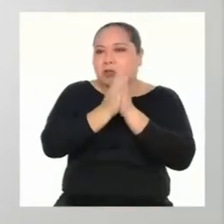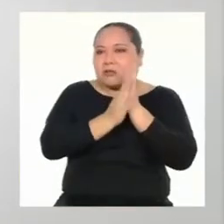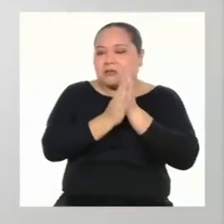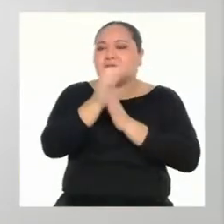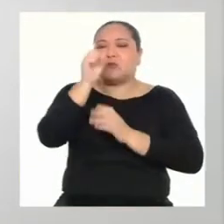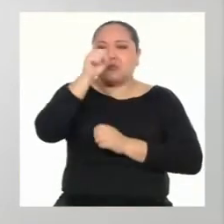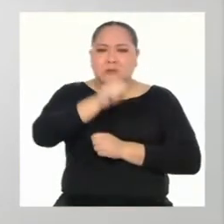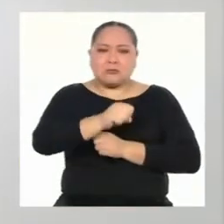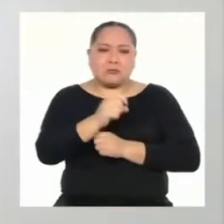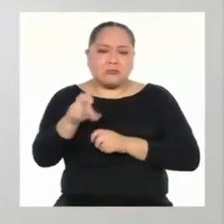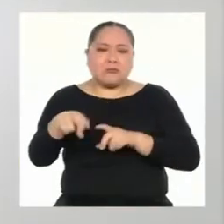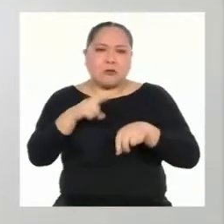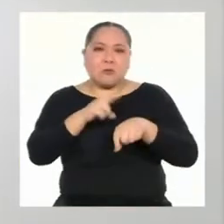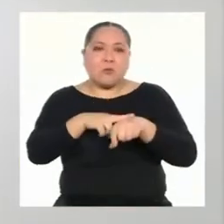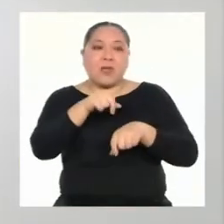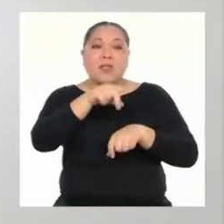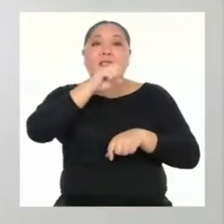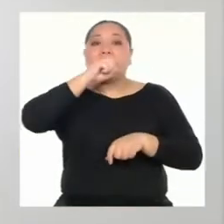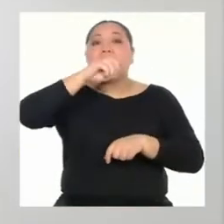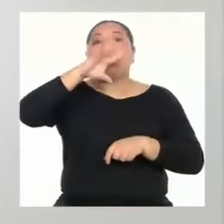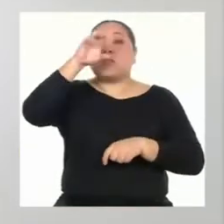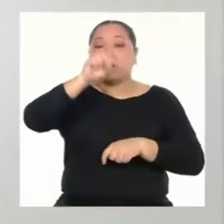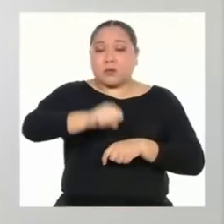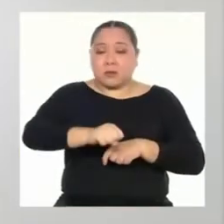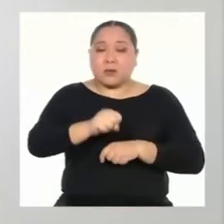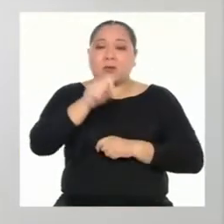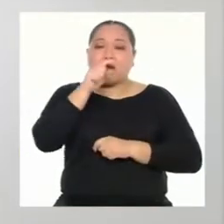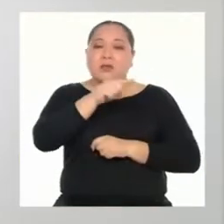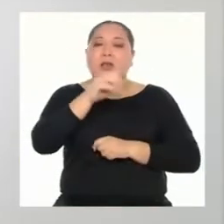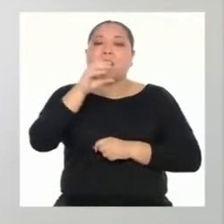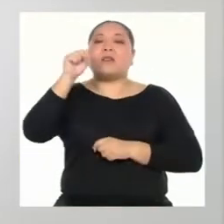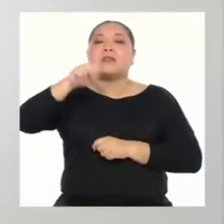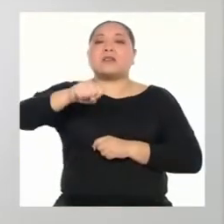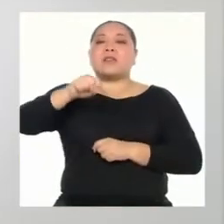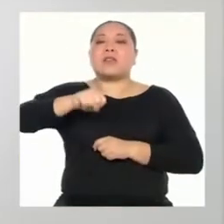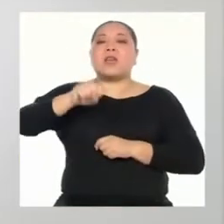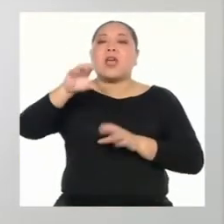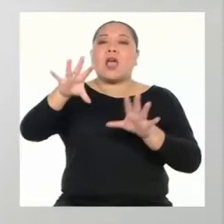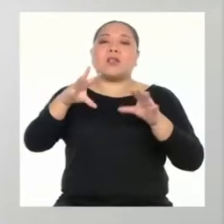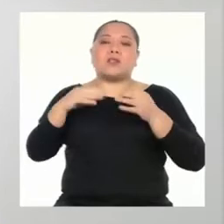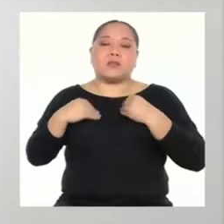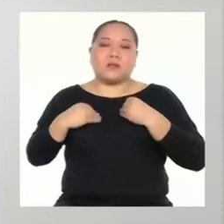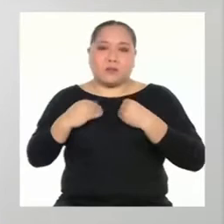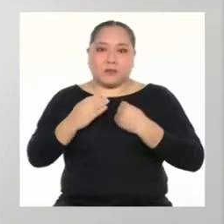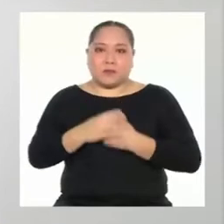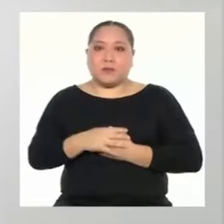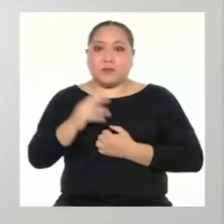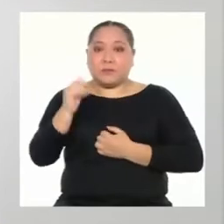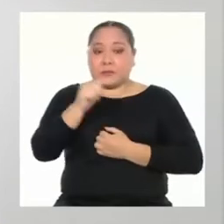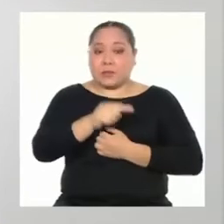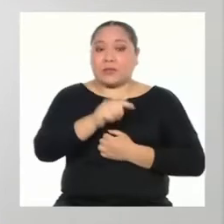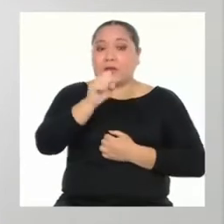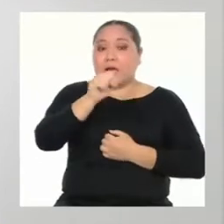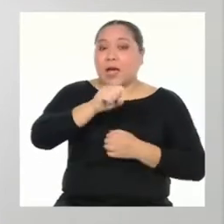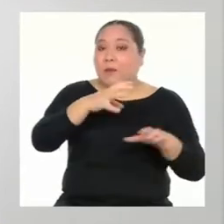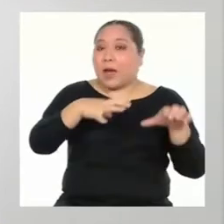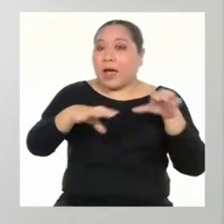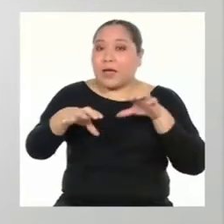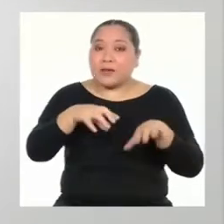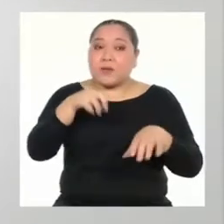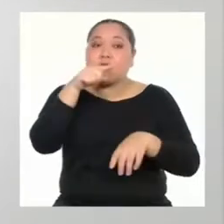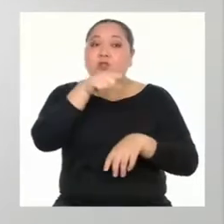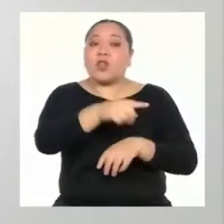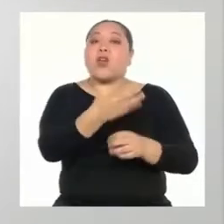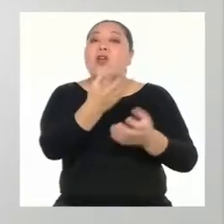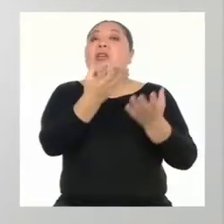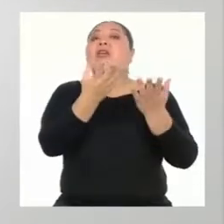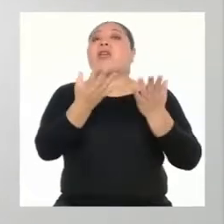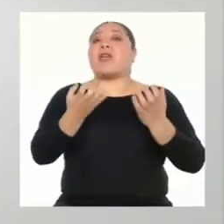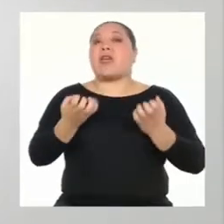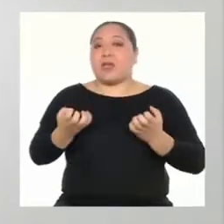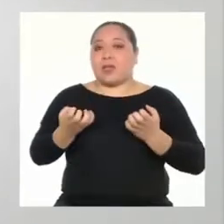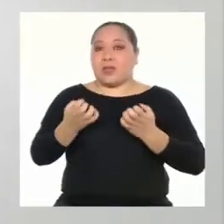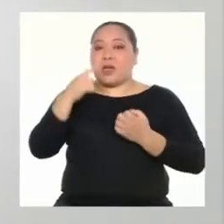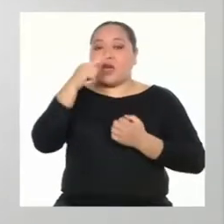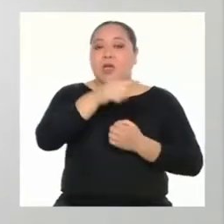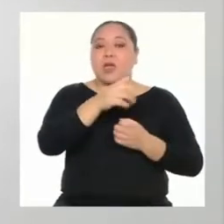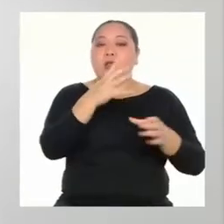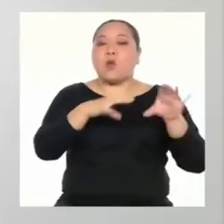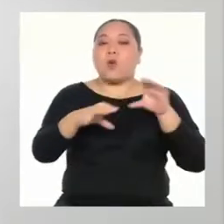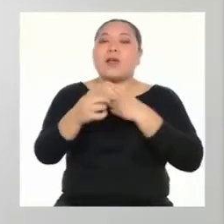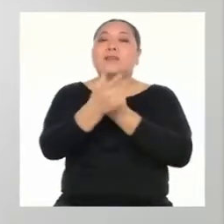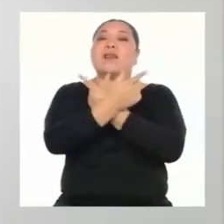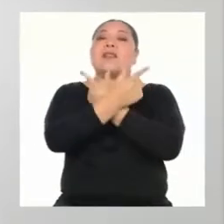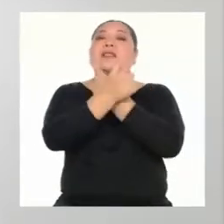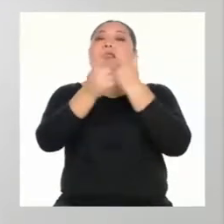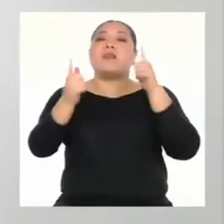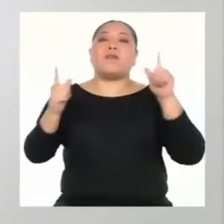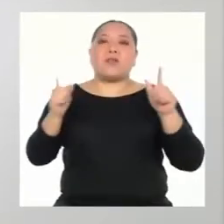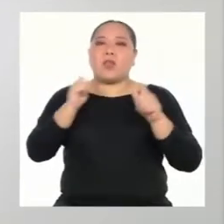es. El consentimiento nos permite conocer si una persona realiza una acción porque así lo desea y lo hace